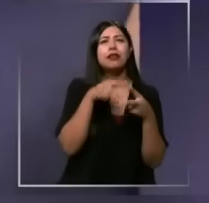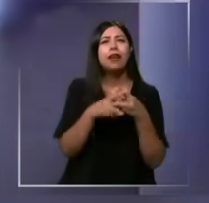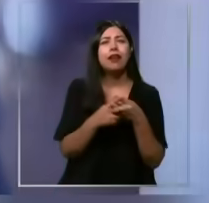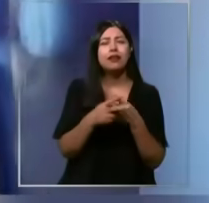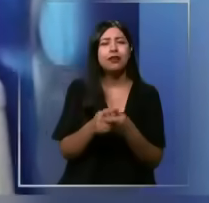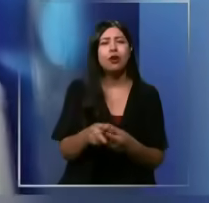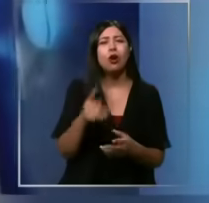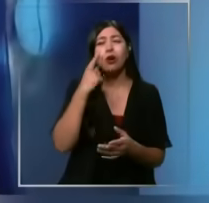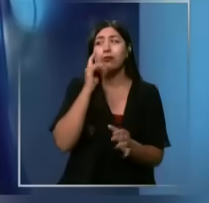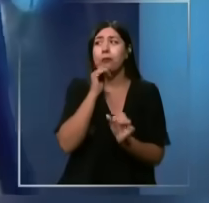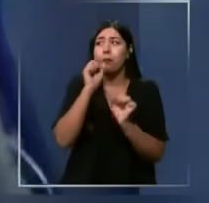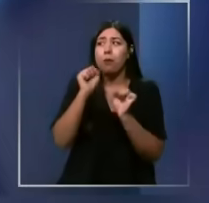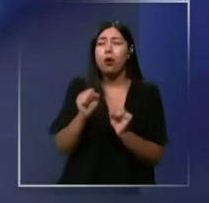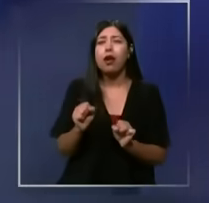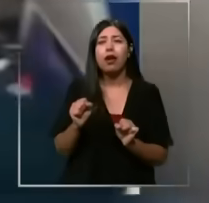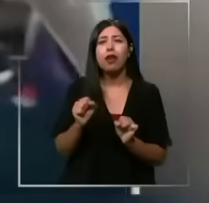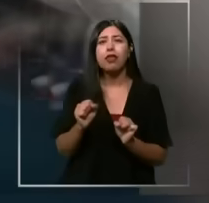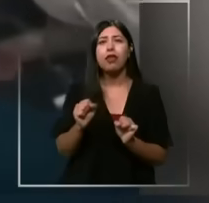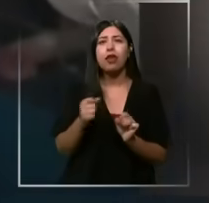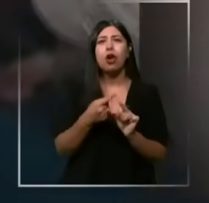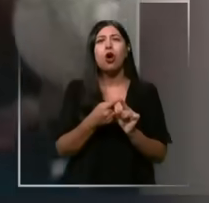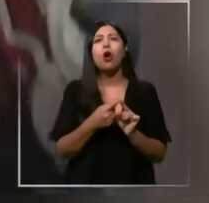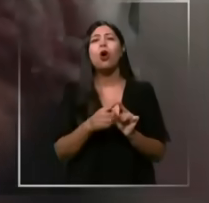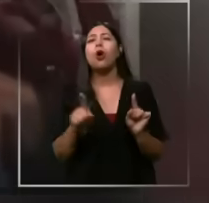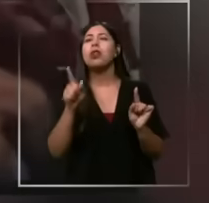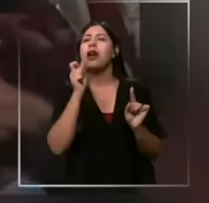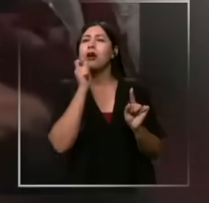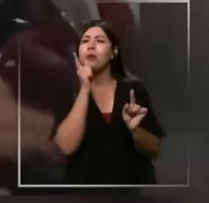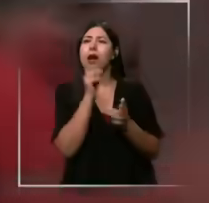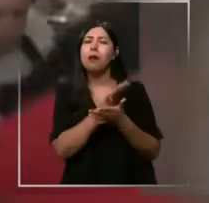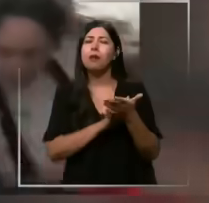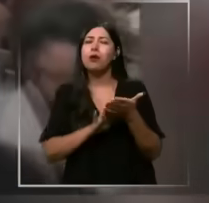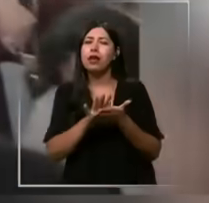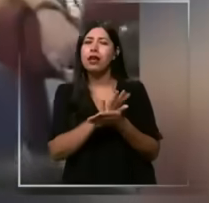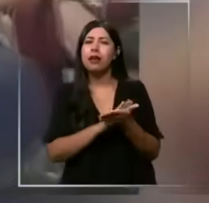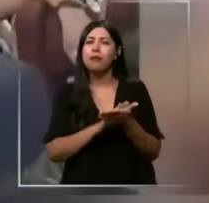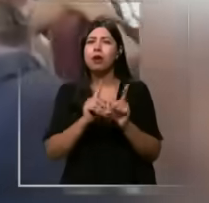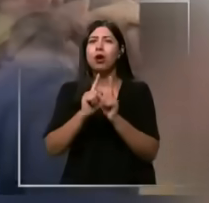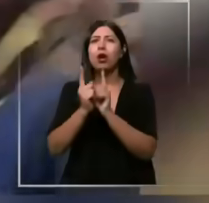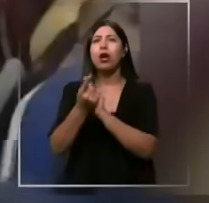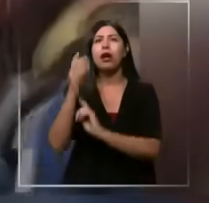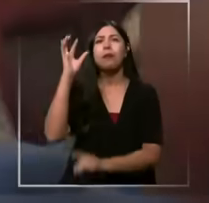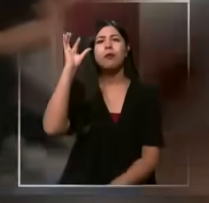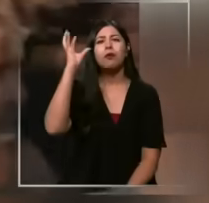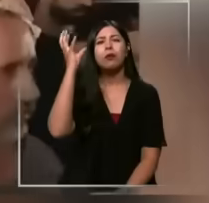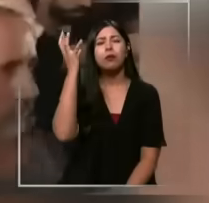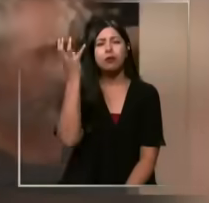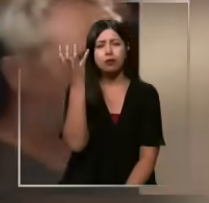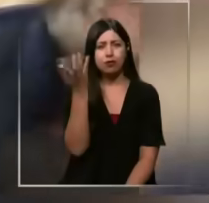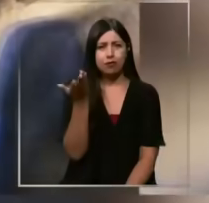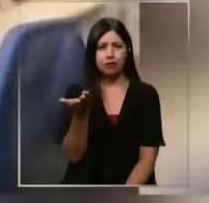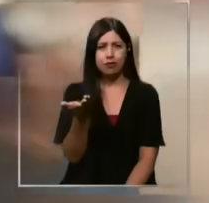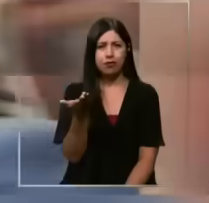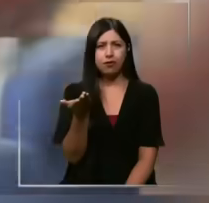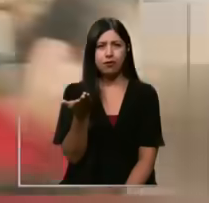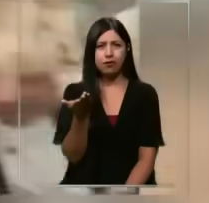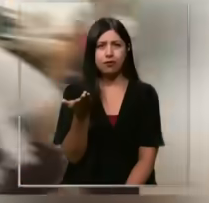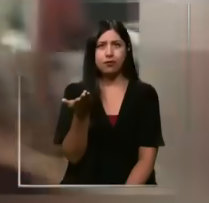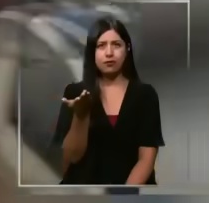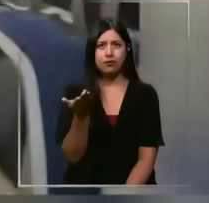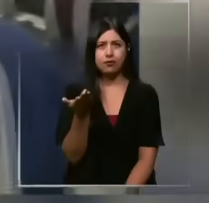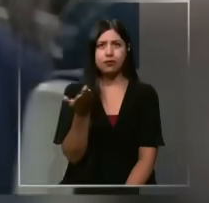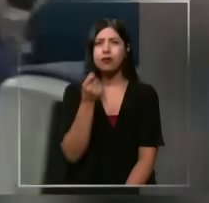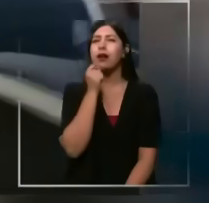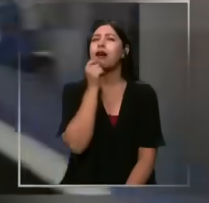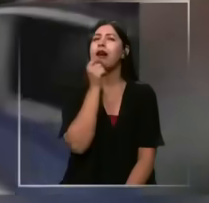pero todavía no lo sabemos, la otra alternativa, que tiene que ver con cambios meteorológicos, claro. Saber primero, ¿por qué no se